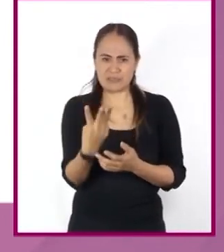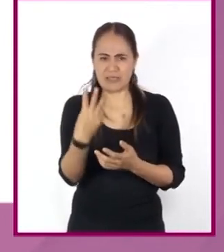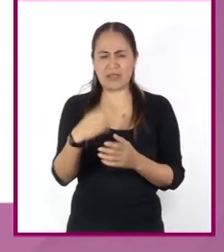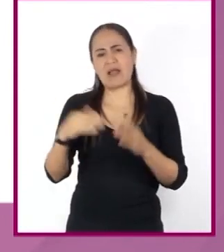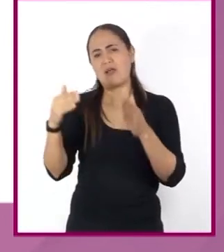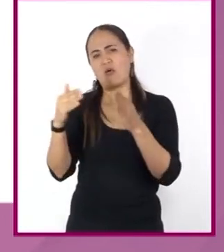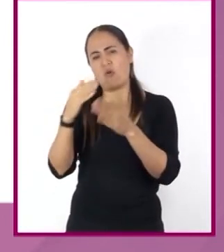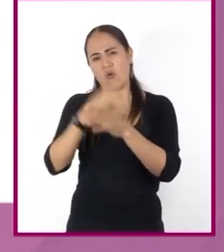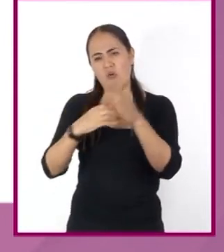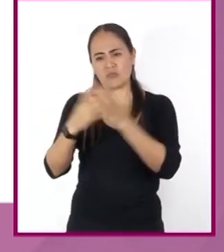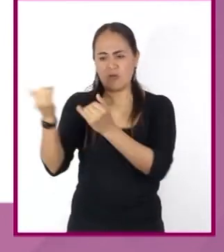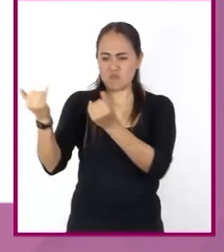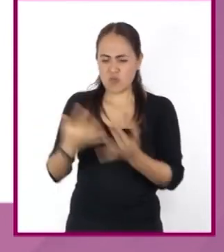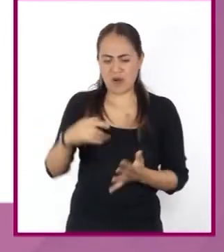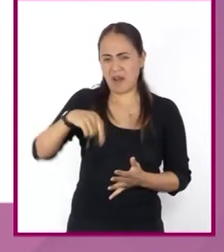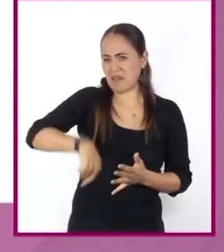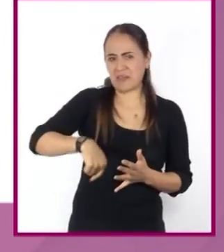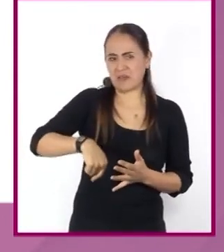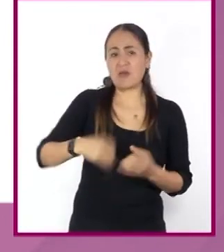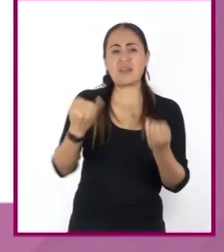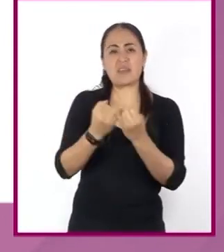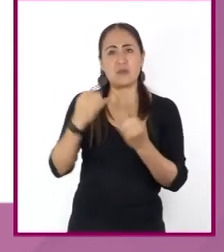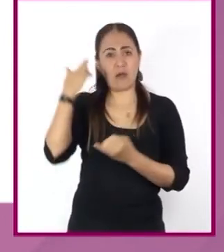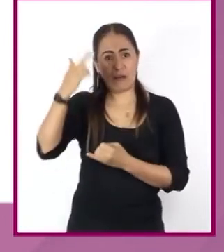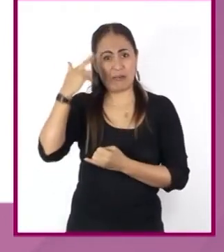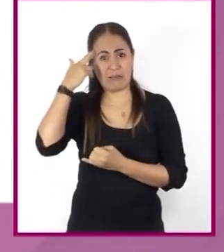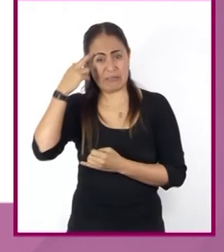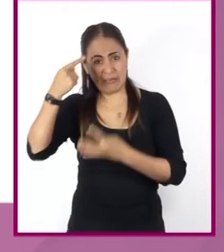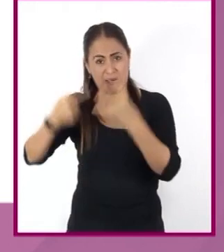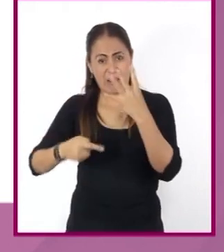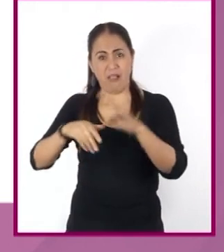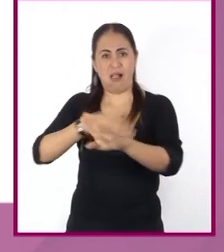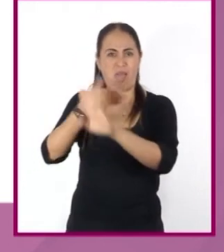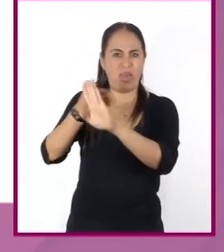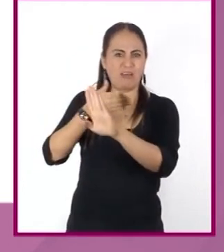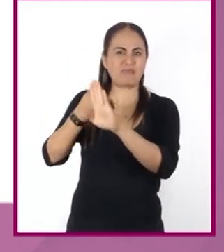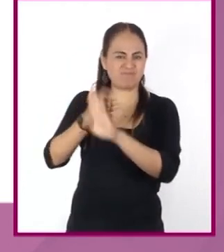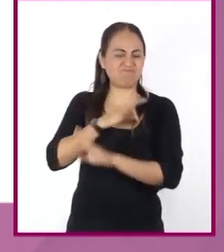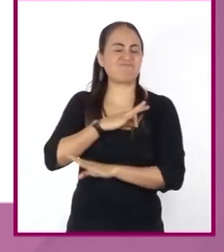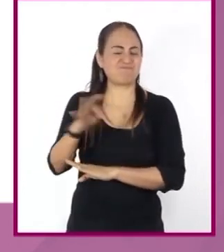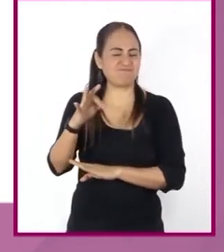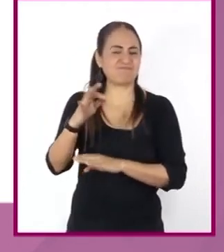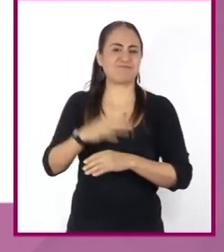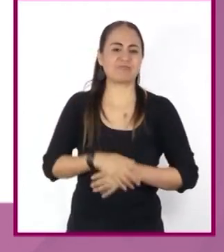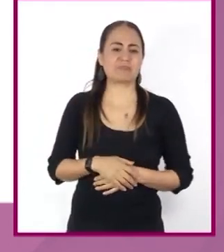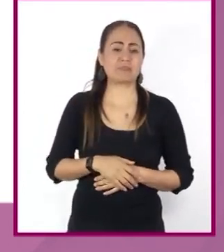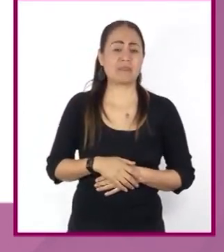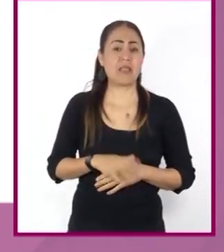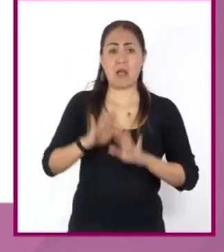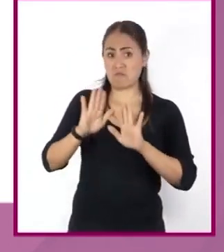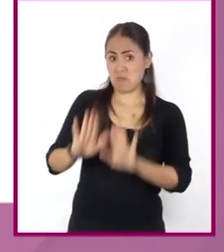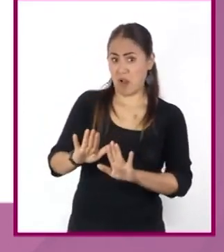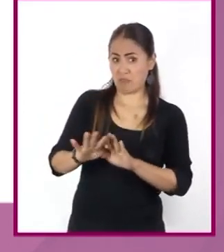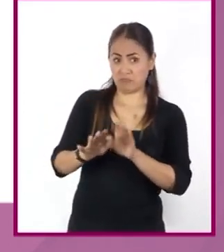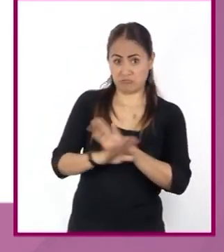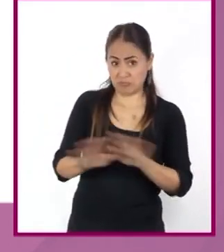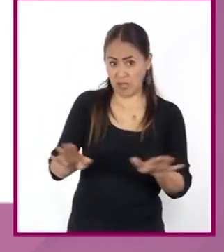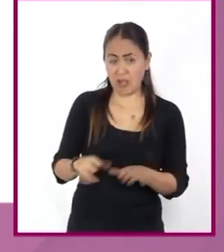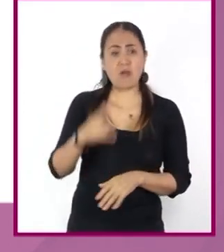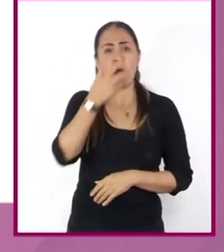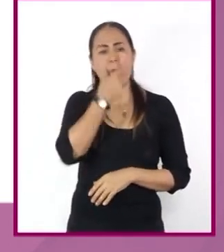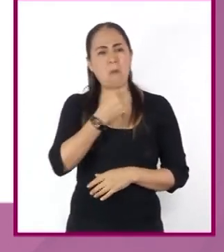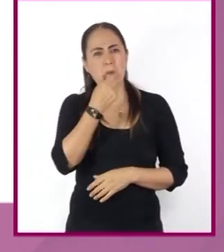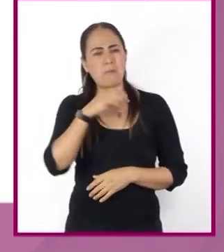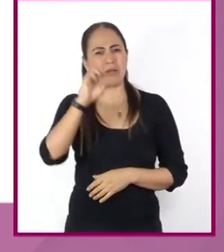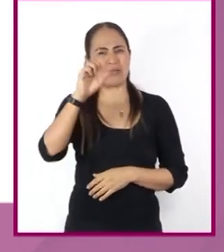importaciones y afectar económicamente a la corona. Pero no quedó ahí. Samuel Adams, uno